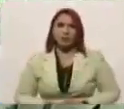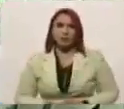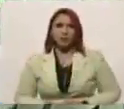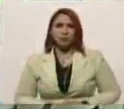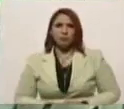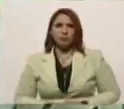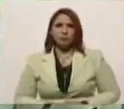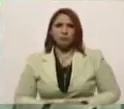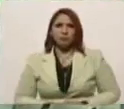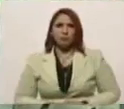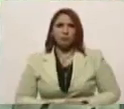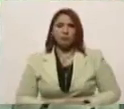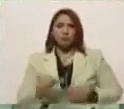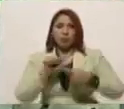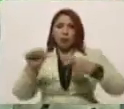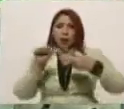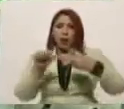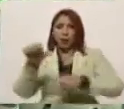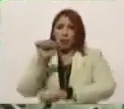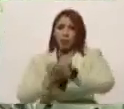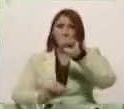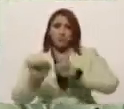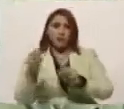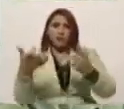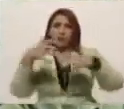Las áreas de defensa integral.